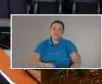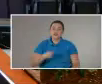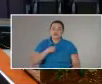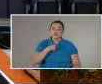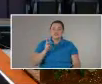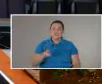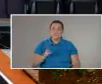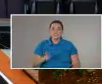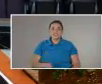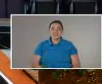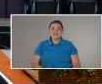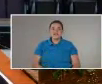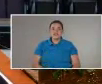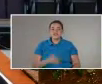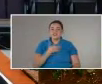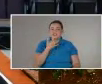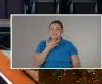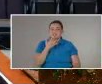las cosas tomadas.